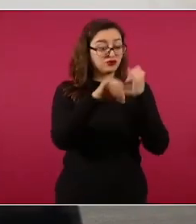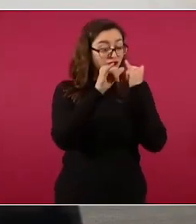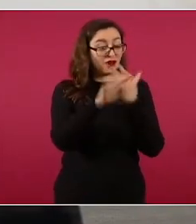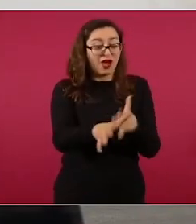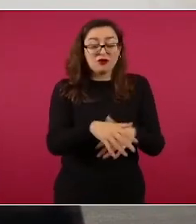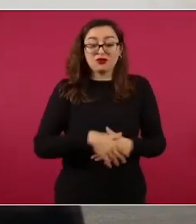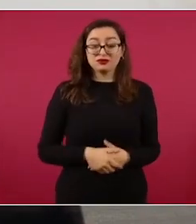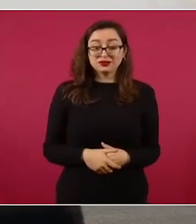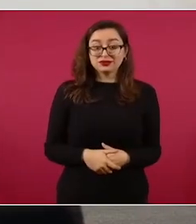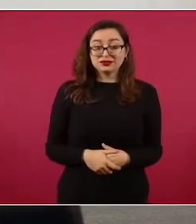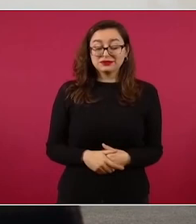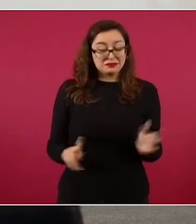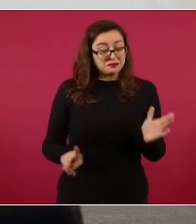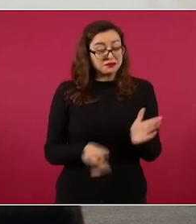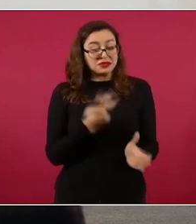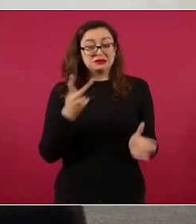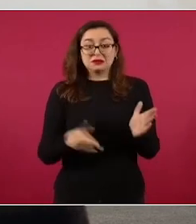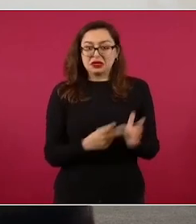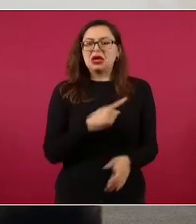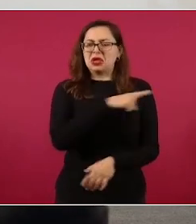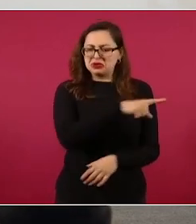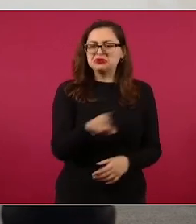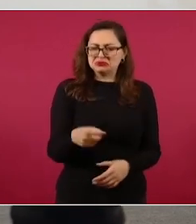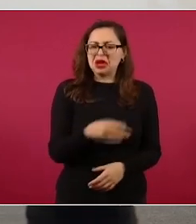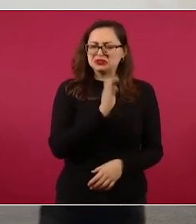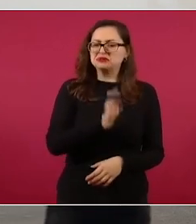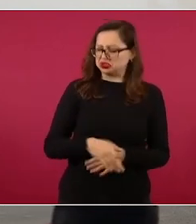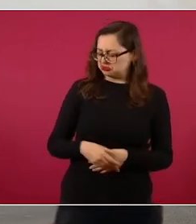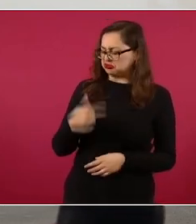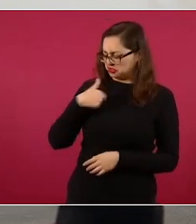además confesos.